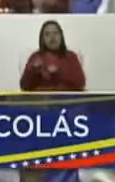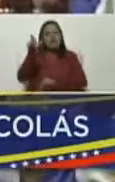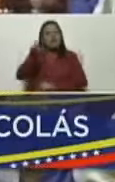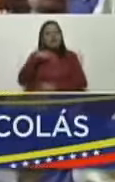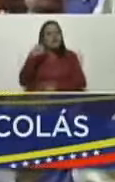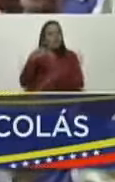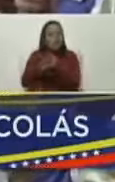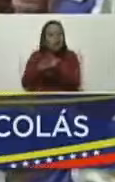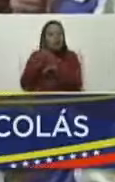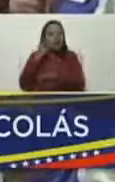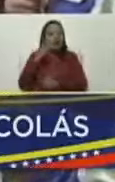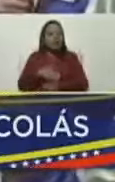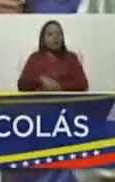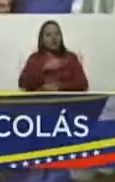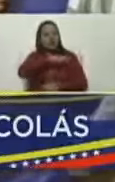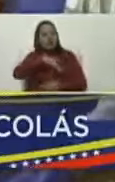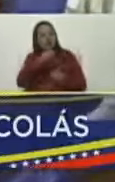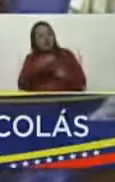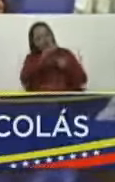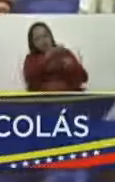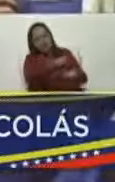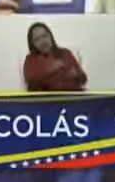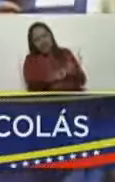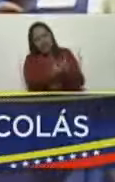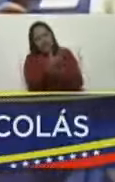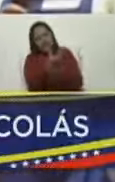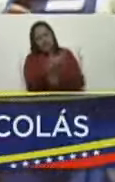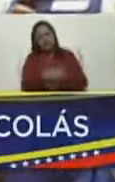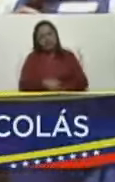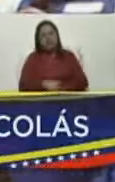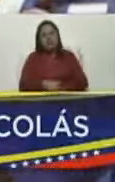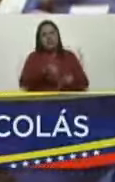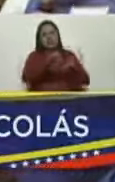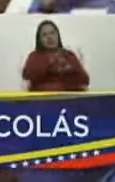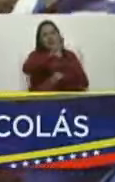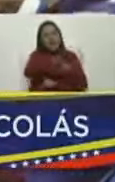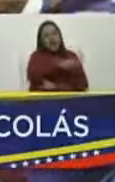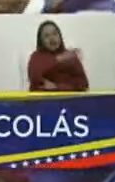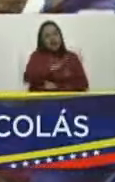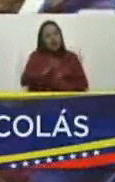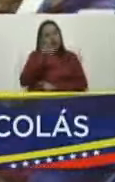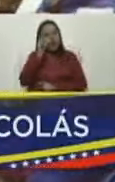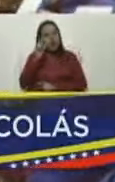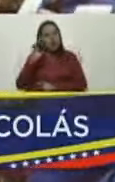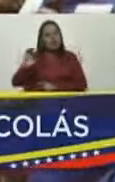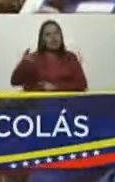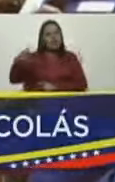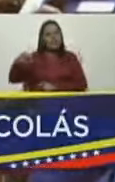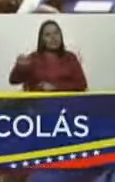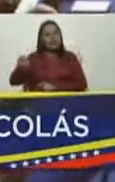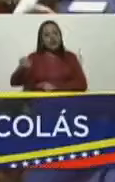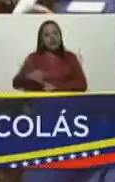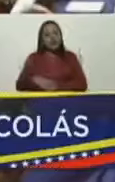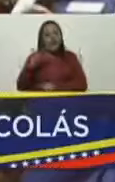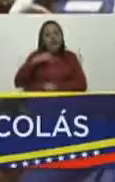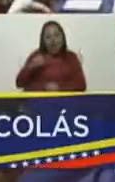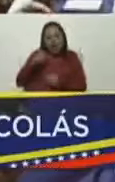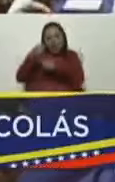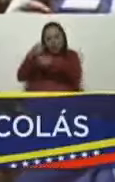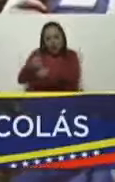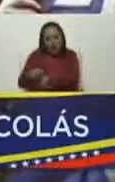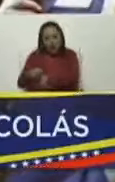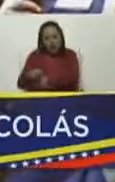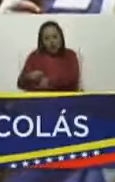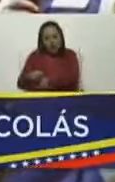querido. Lo despedimos con una flor, exacto. Como la canción de Cheo Feliciano. Uno lleva flores sinceras